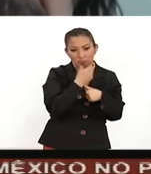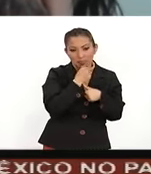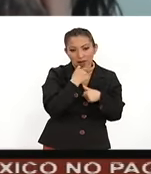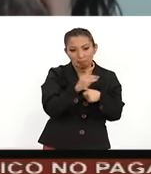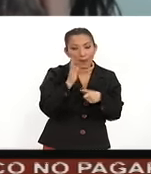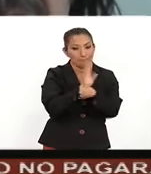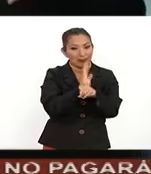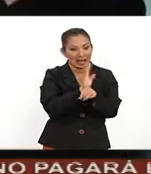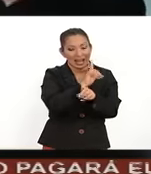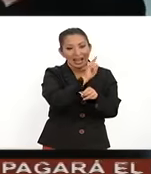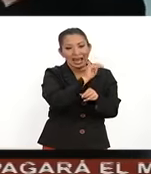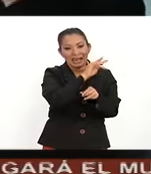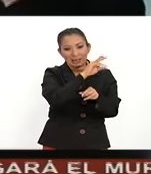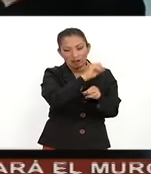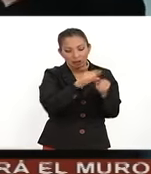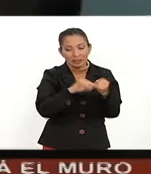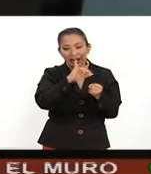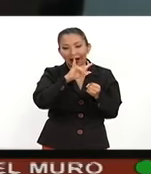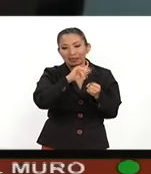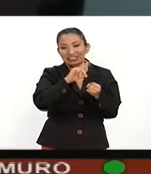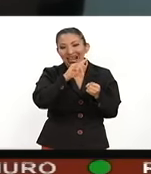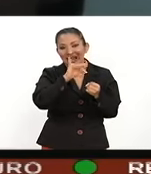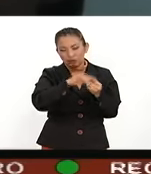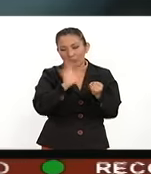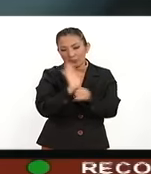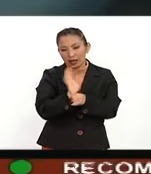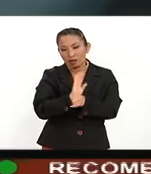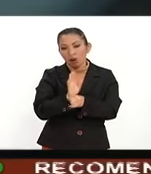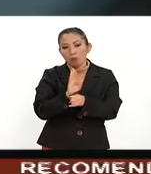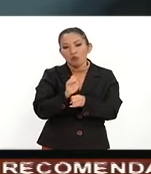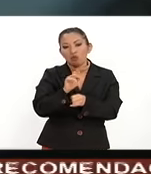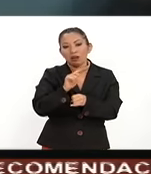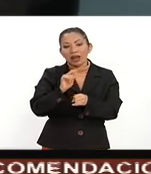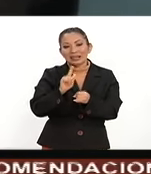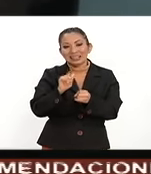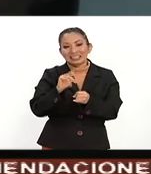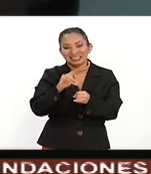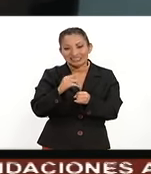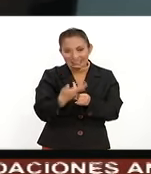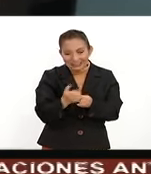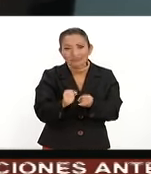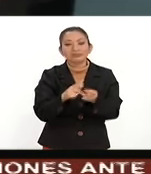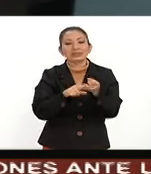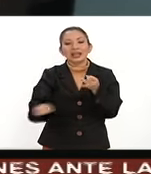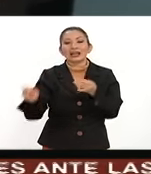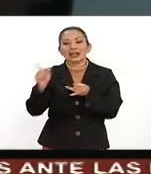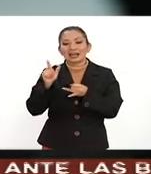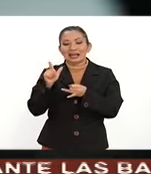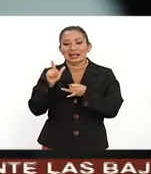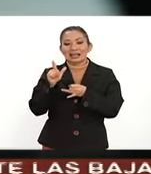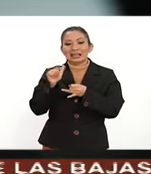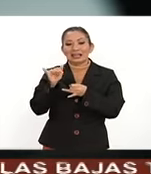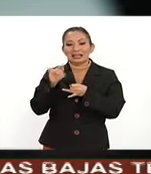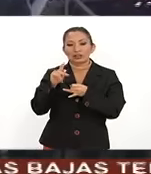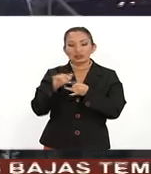por la película Lion, James Laxton por Moonlight, Linus Sandgren por